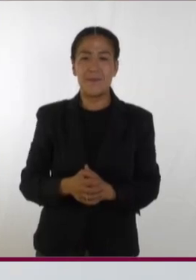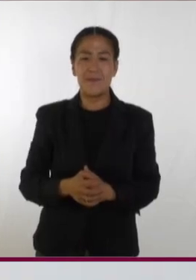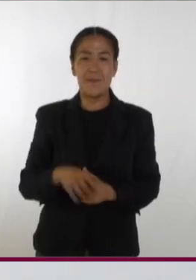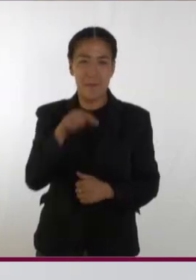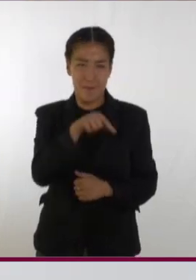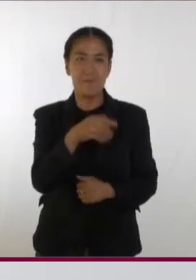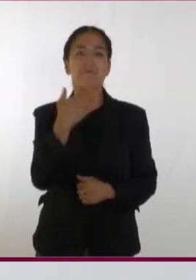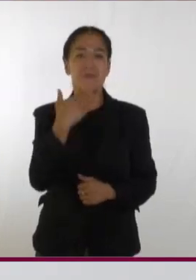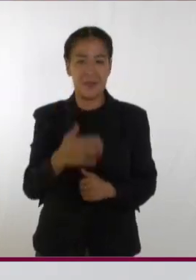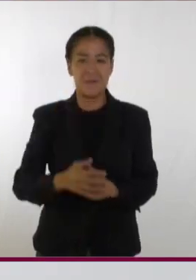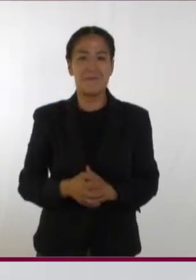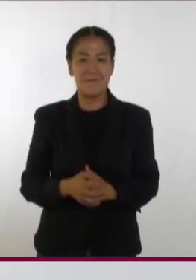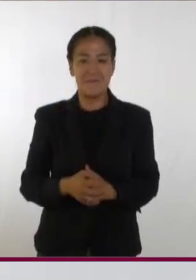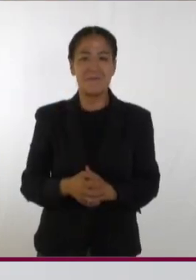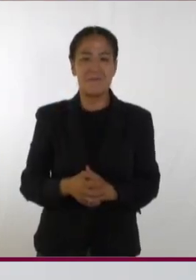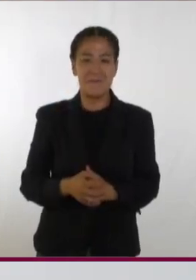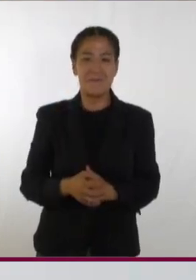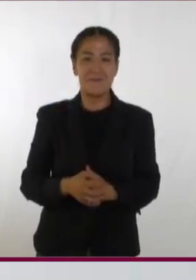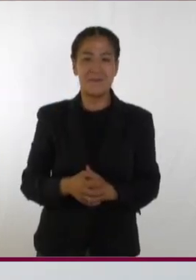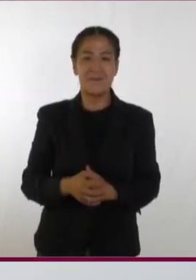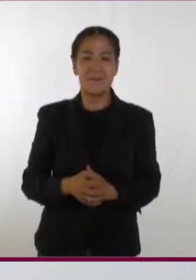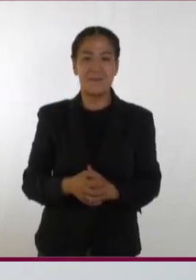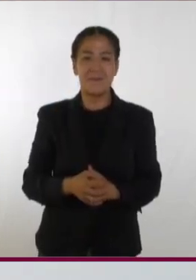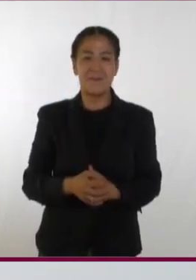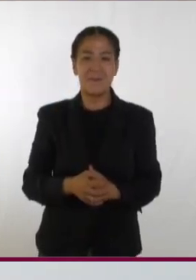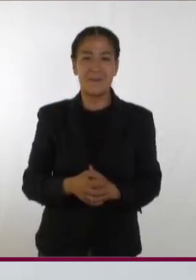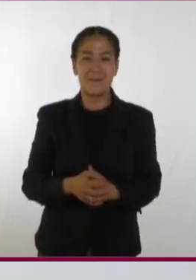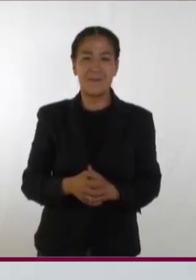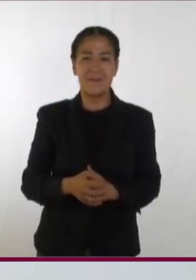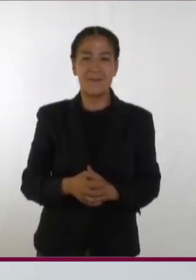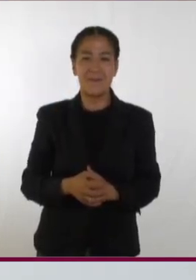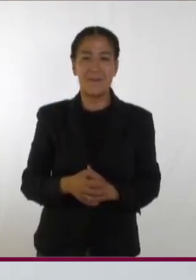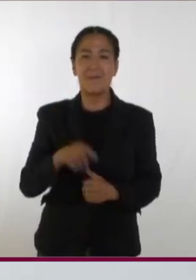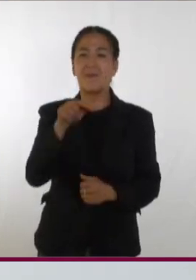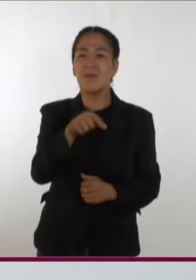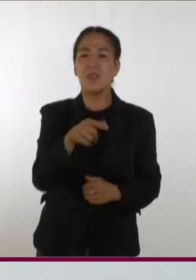vamos a intentar esta. Esa cabe perfecta ahí.